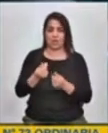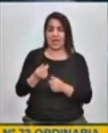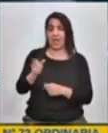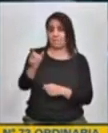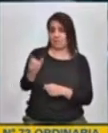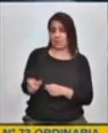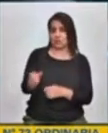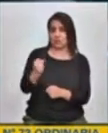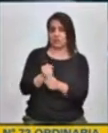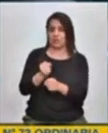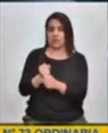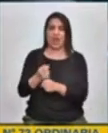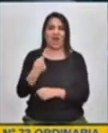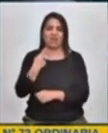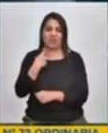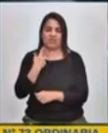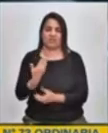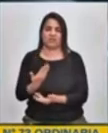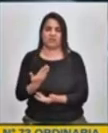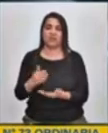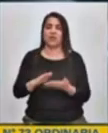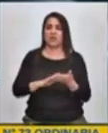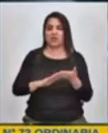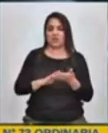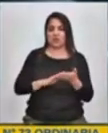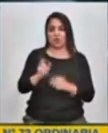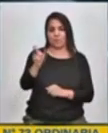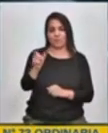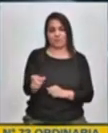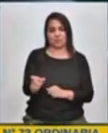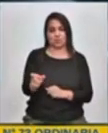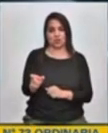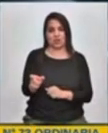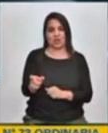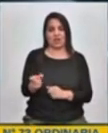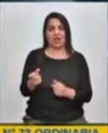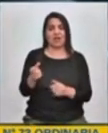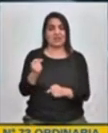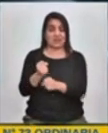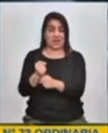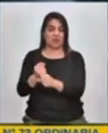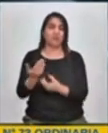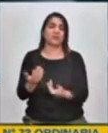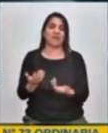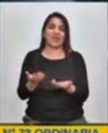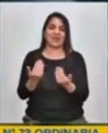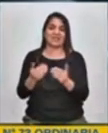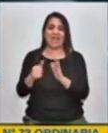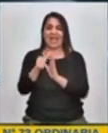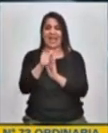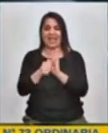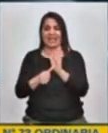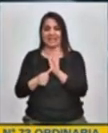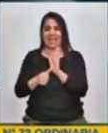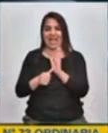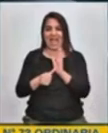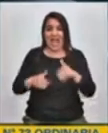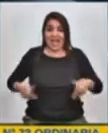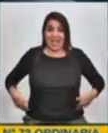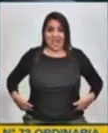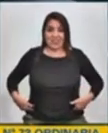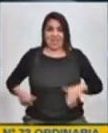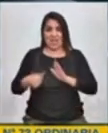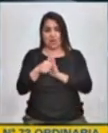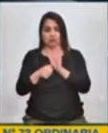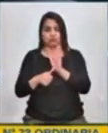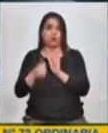y del país. Un ejemplo, un trabajador que requiere una intervención por una prótesis de cadera, producto de